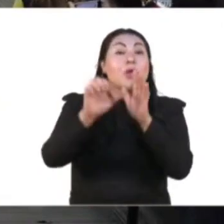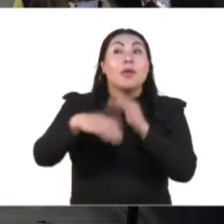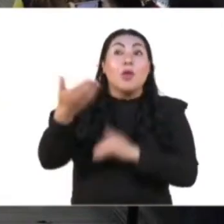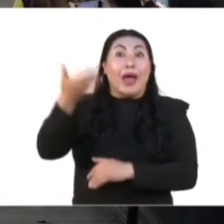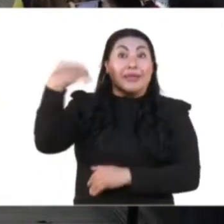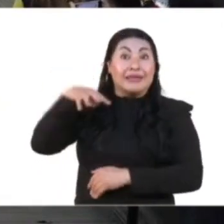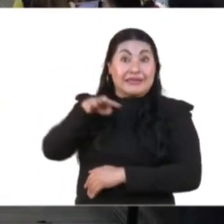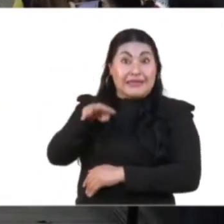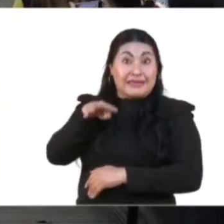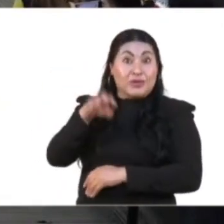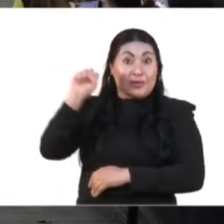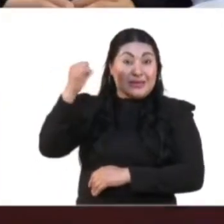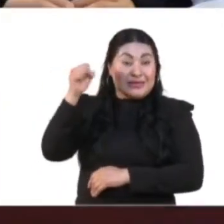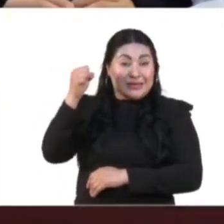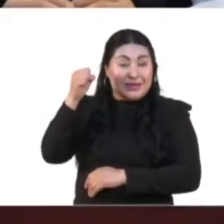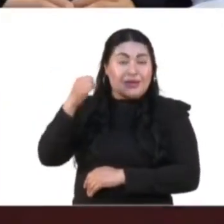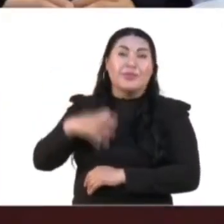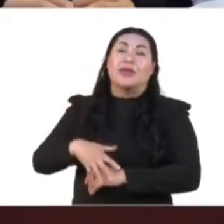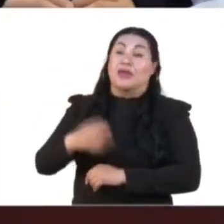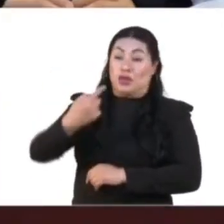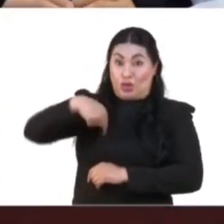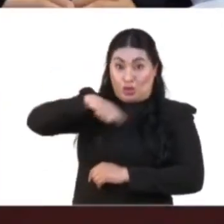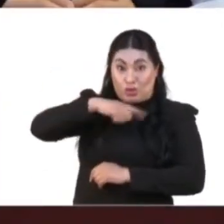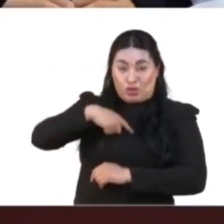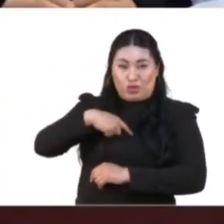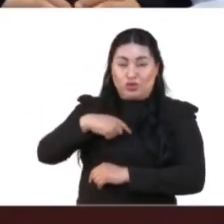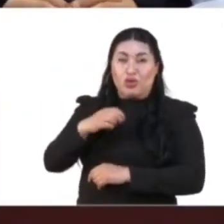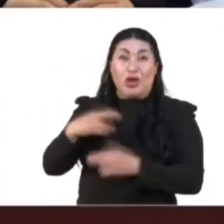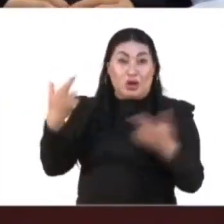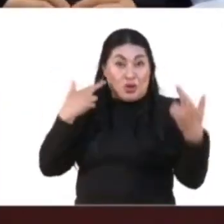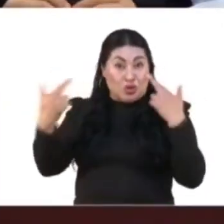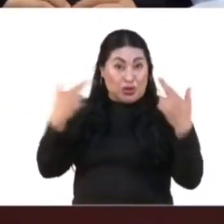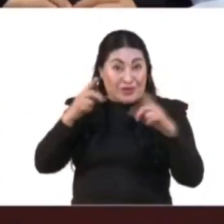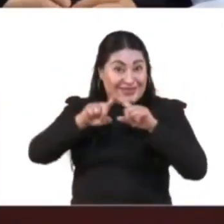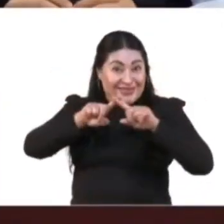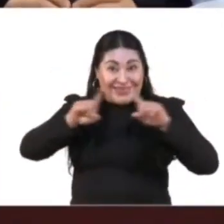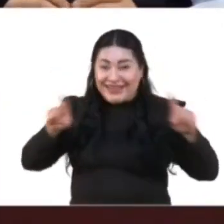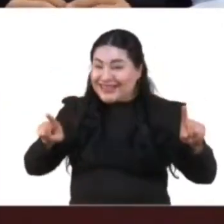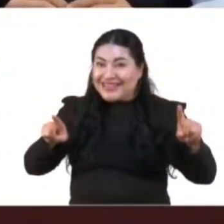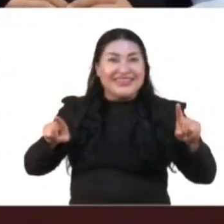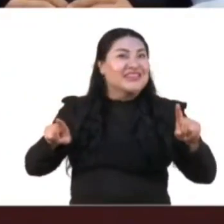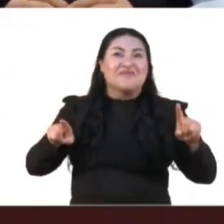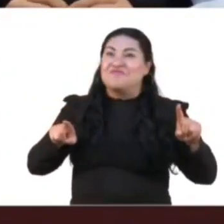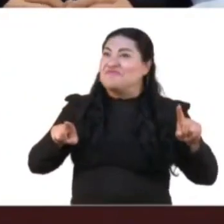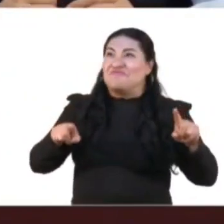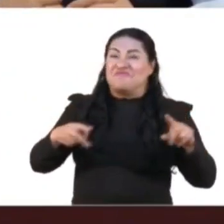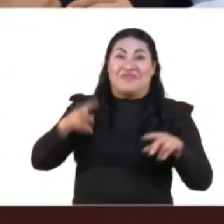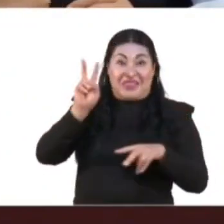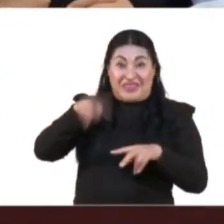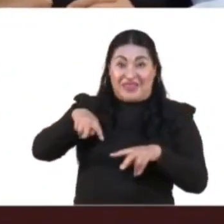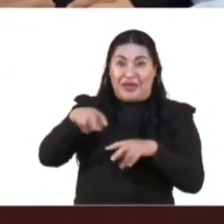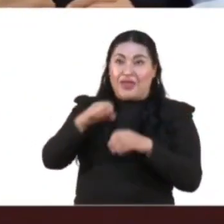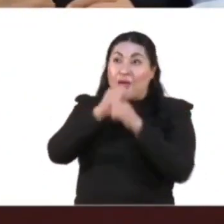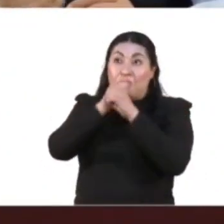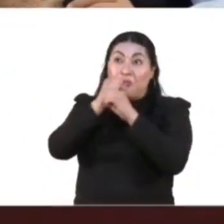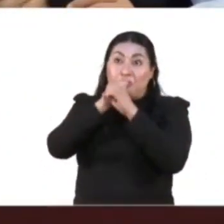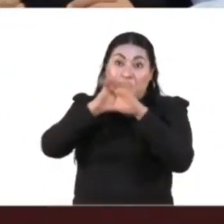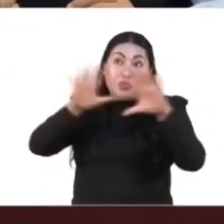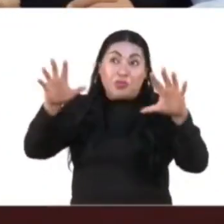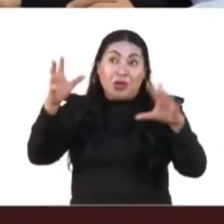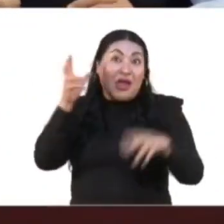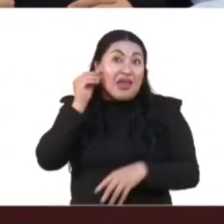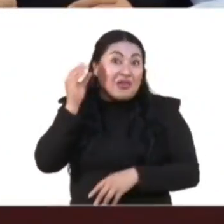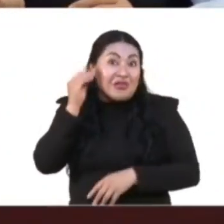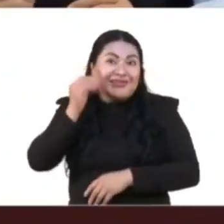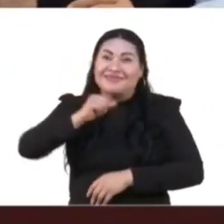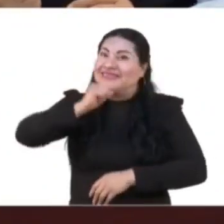septiembre, si hubiéramos utilizado otro sonido, no hubiéramos escuchado los altavoces del sismo, porque